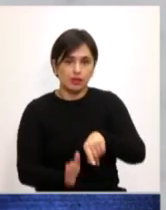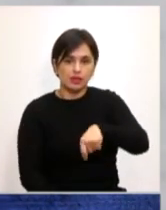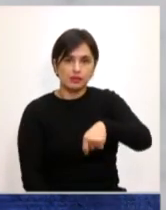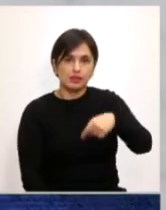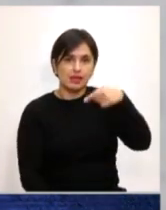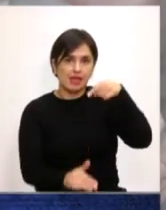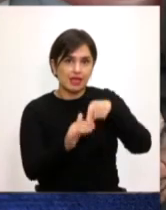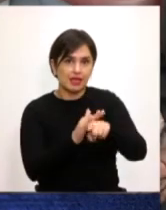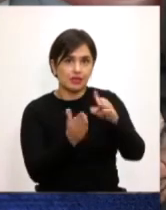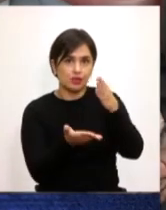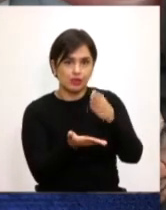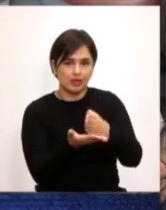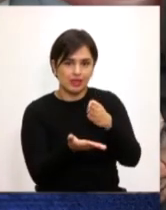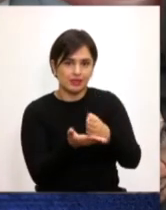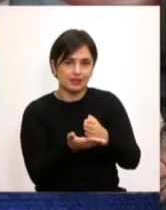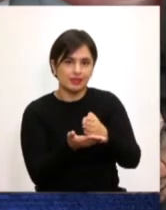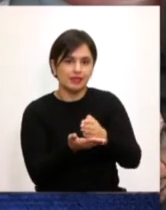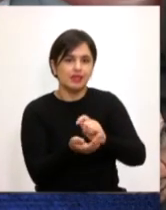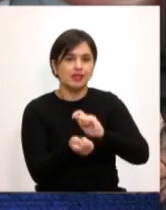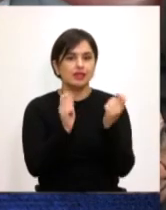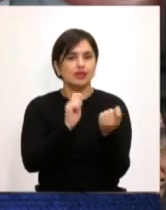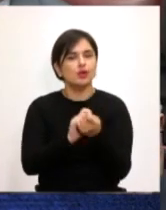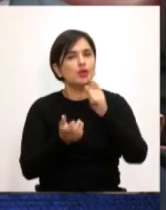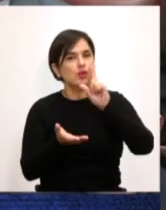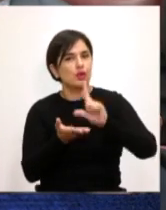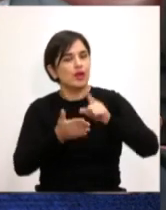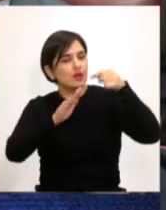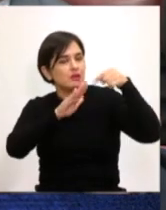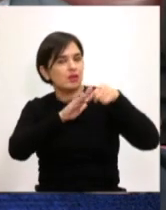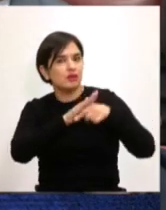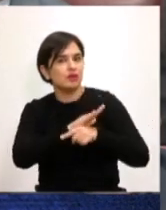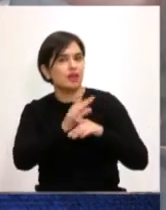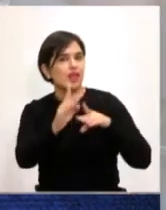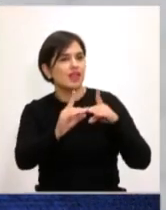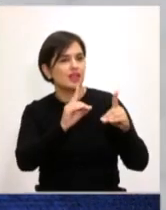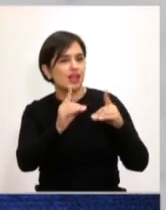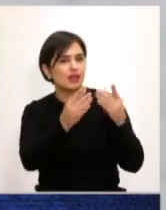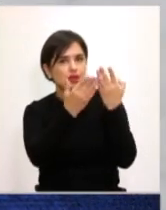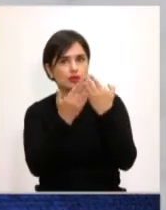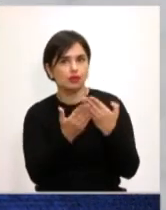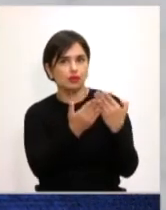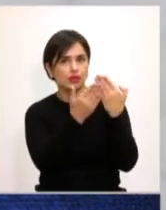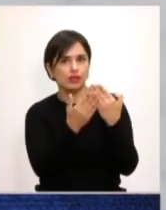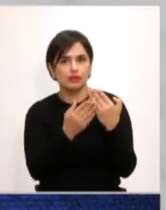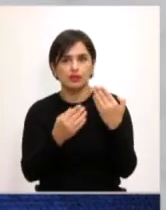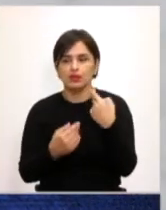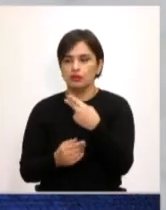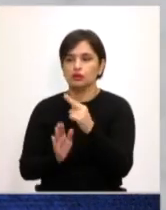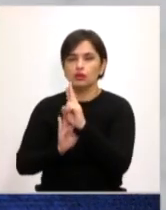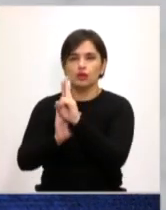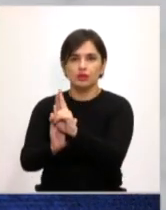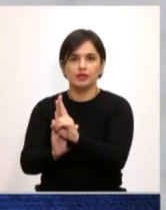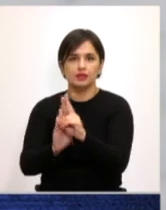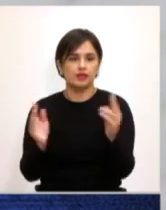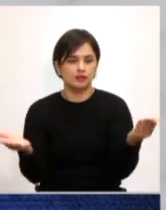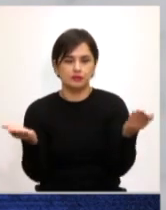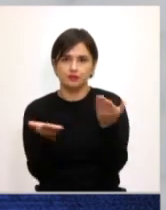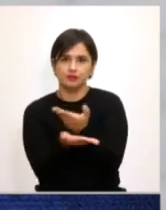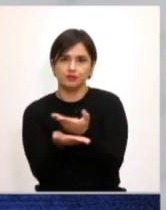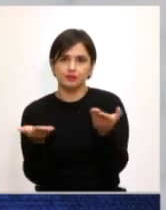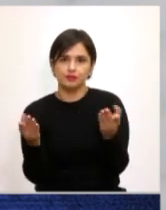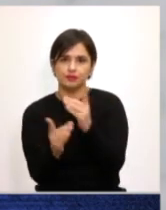tu Sala se ha convertido en un espacio que profundiza el diálogo entre estudiantes y sus representantes.